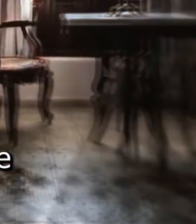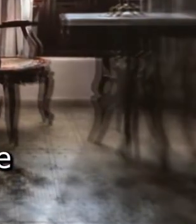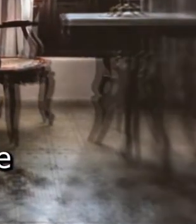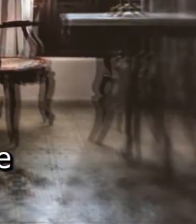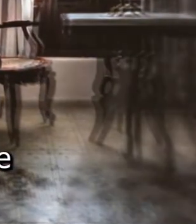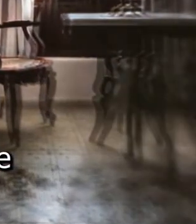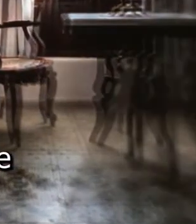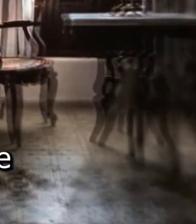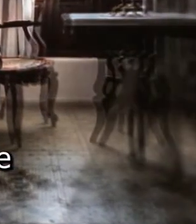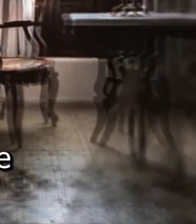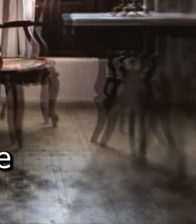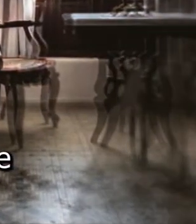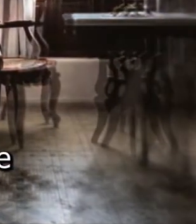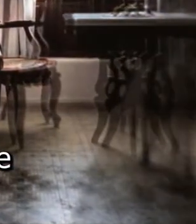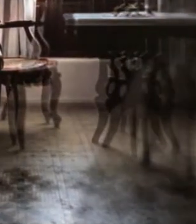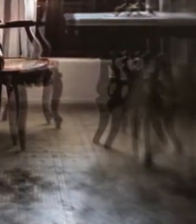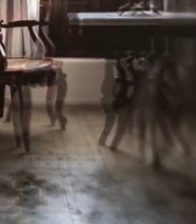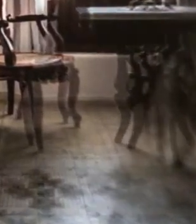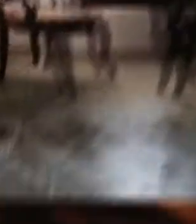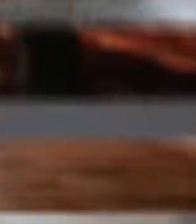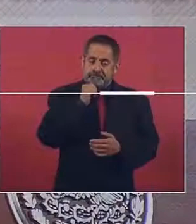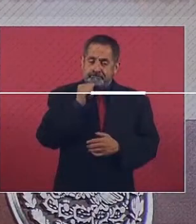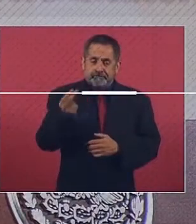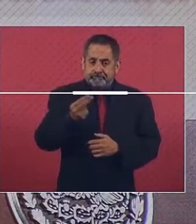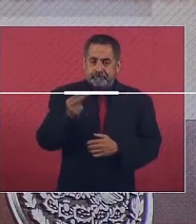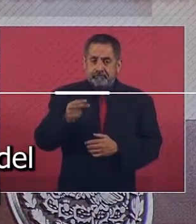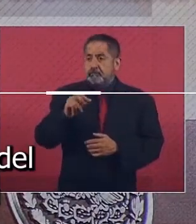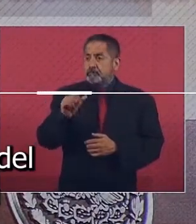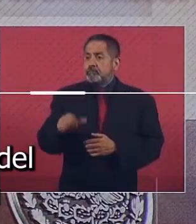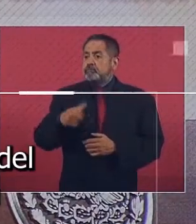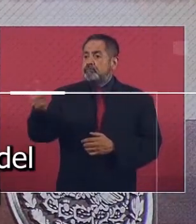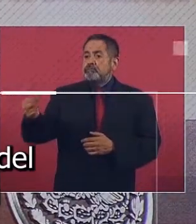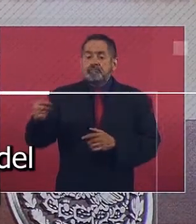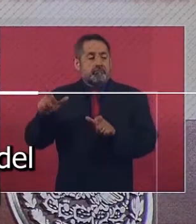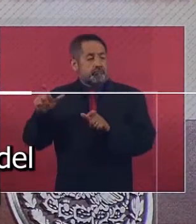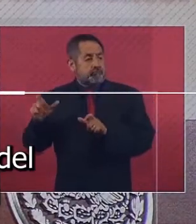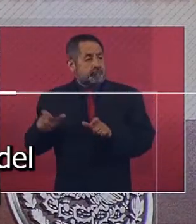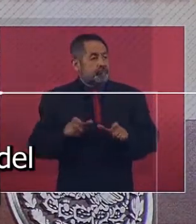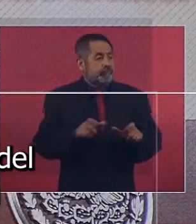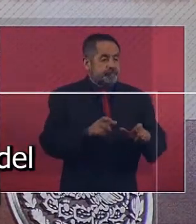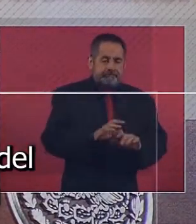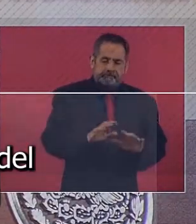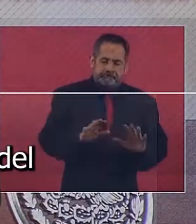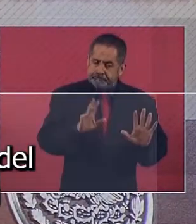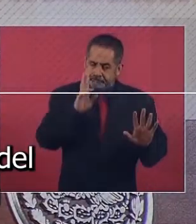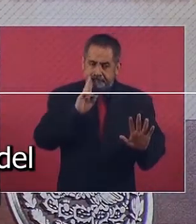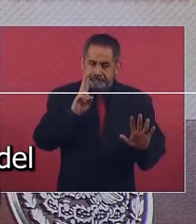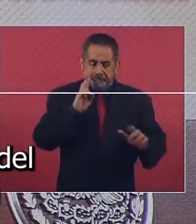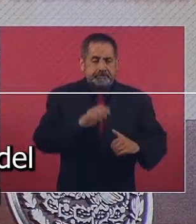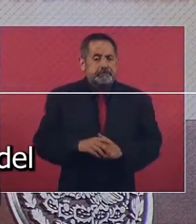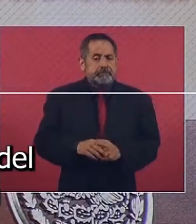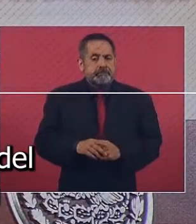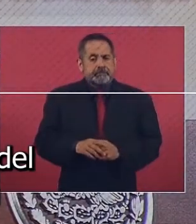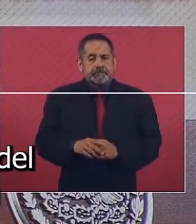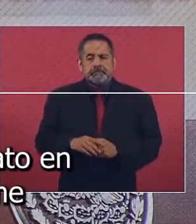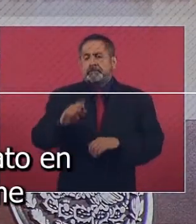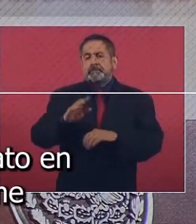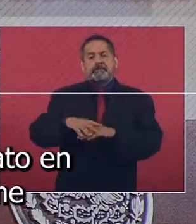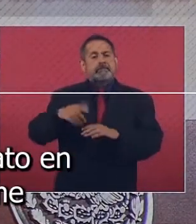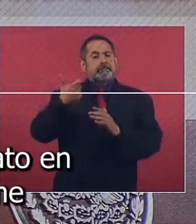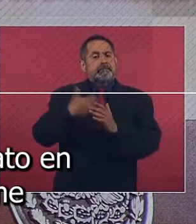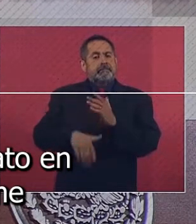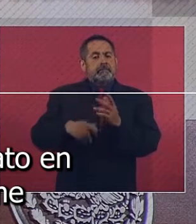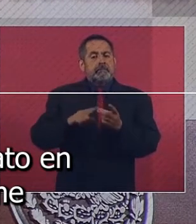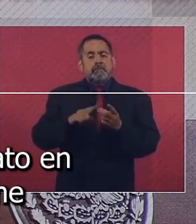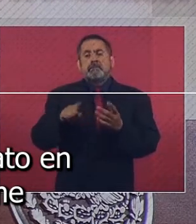su giro al de inmobiliaria y constructora. En junio de 2021, el procurador del consumidor fundó la